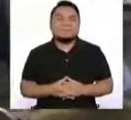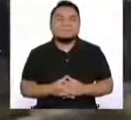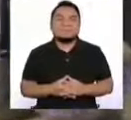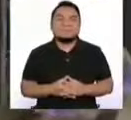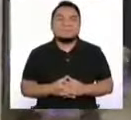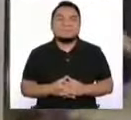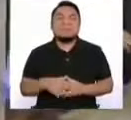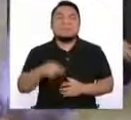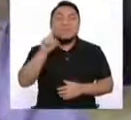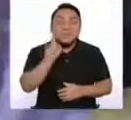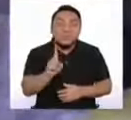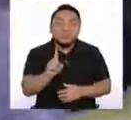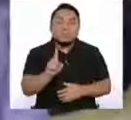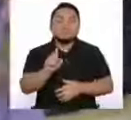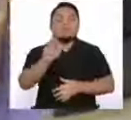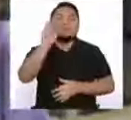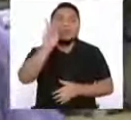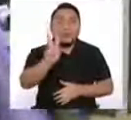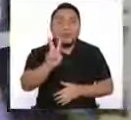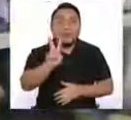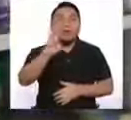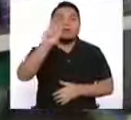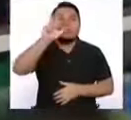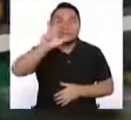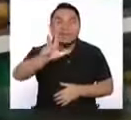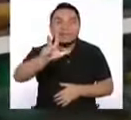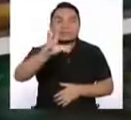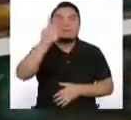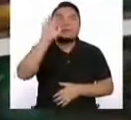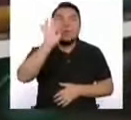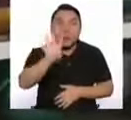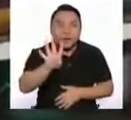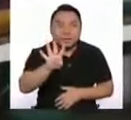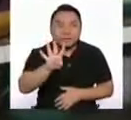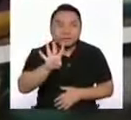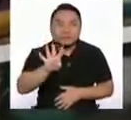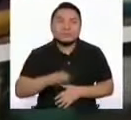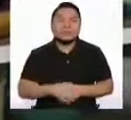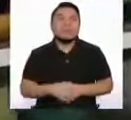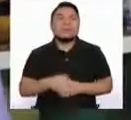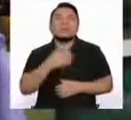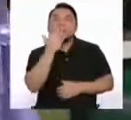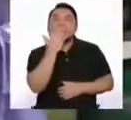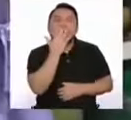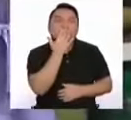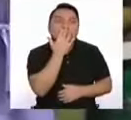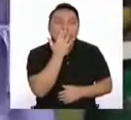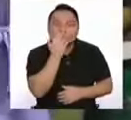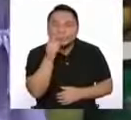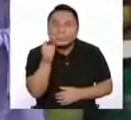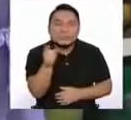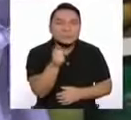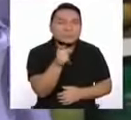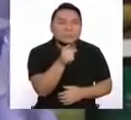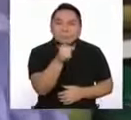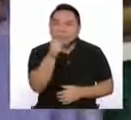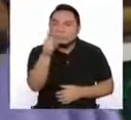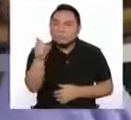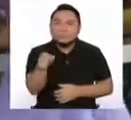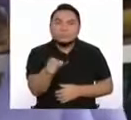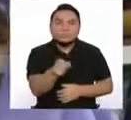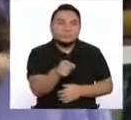Unos, dos, tres, cuatro. A ti no es tan